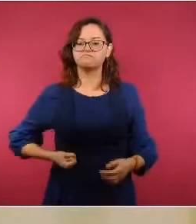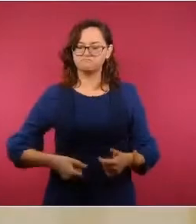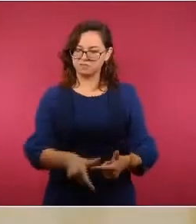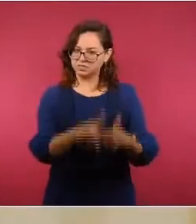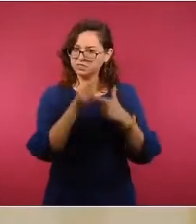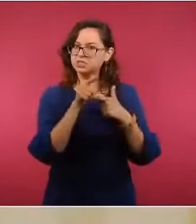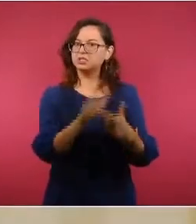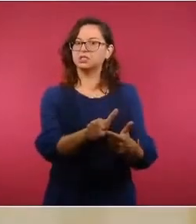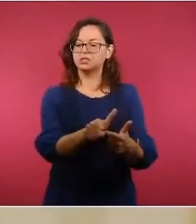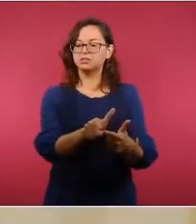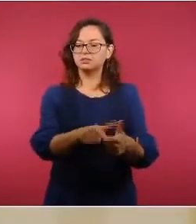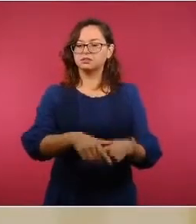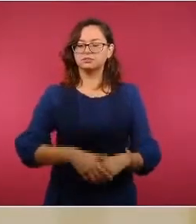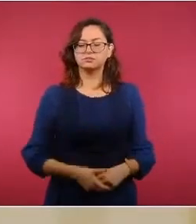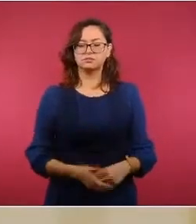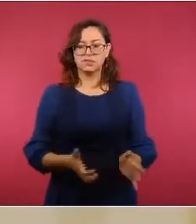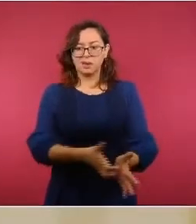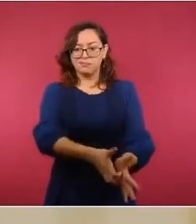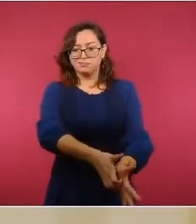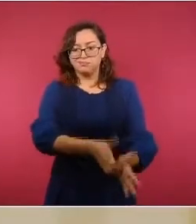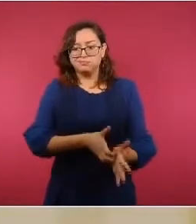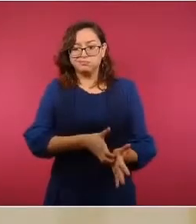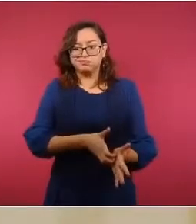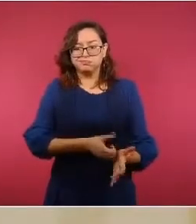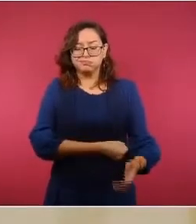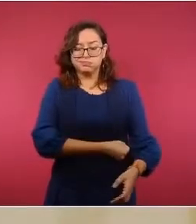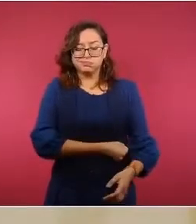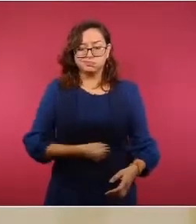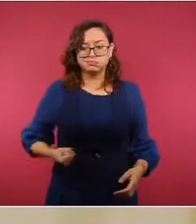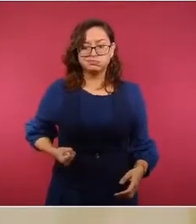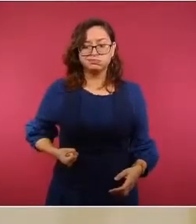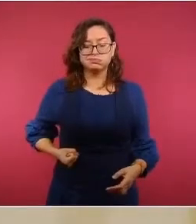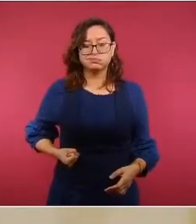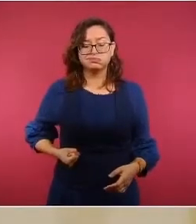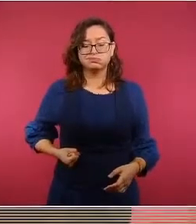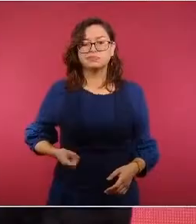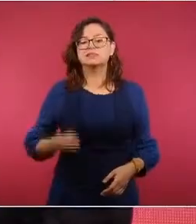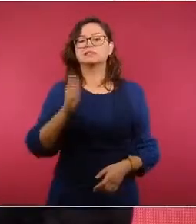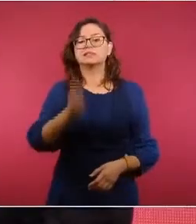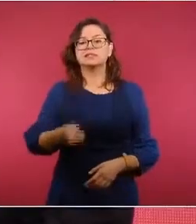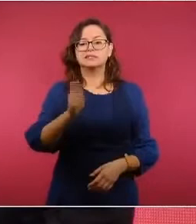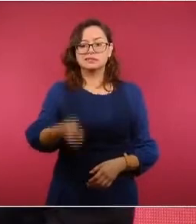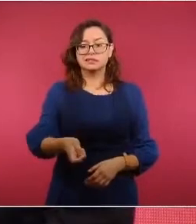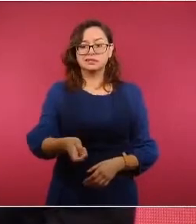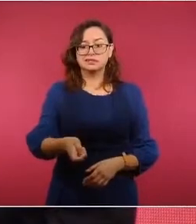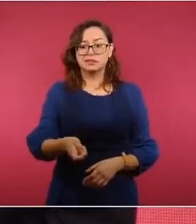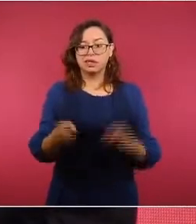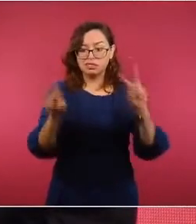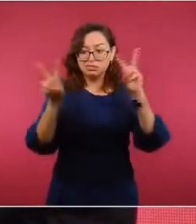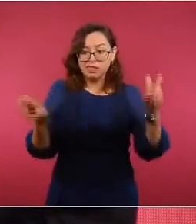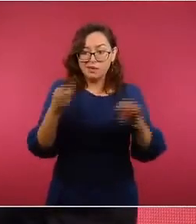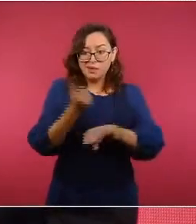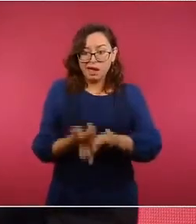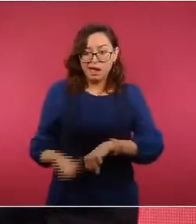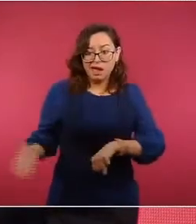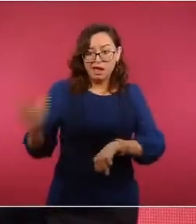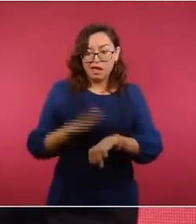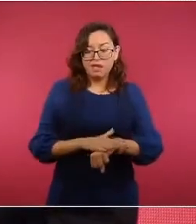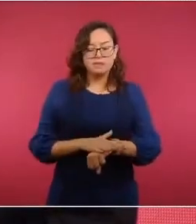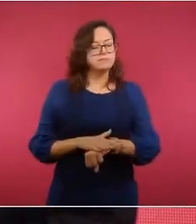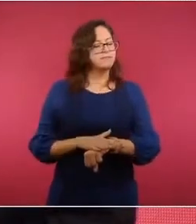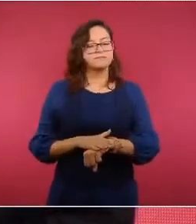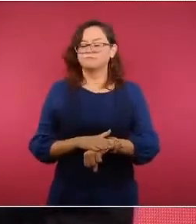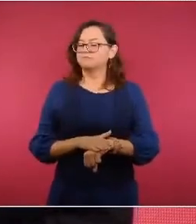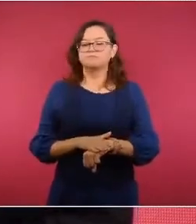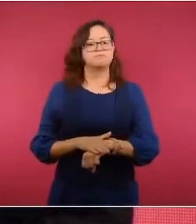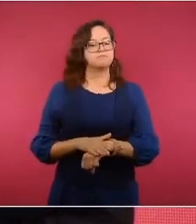entendiendo que la austeridad, como lo he dicho muchas veces, no es un asunto administrativo, es un